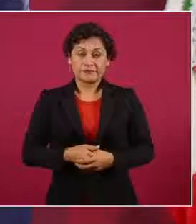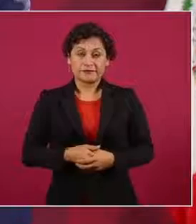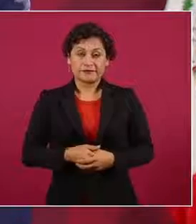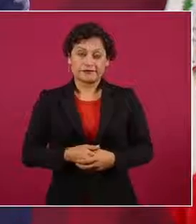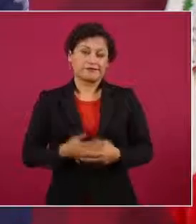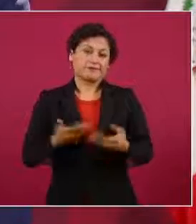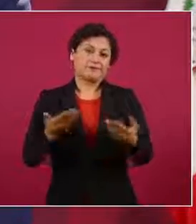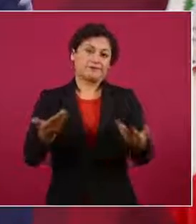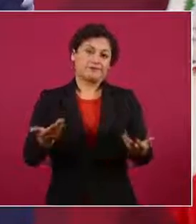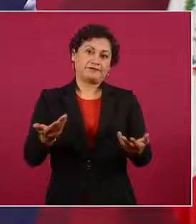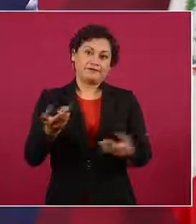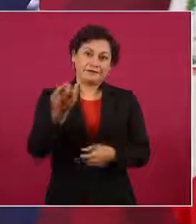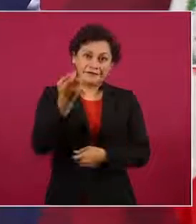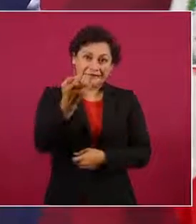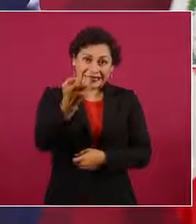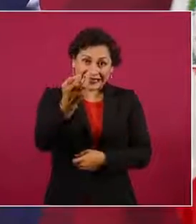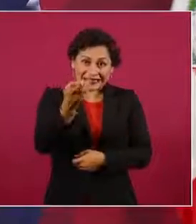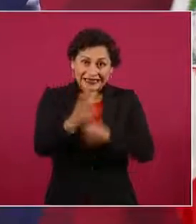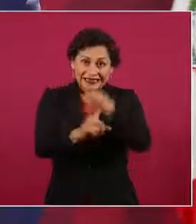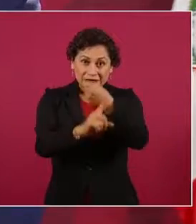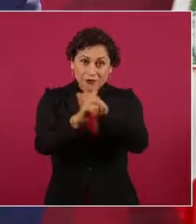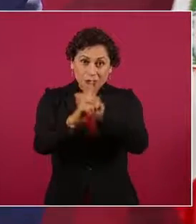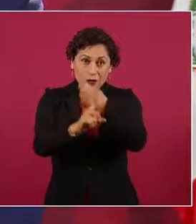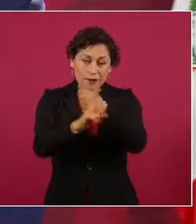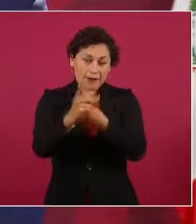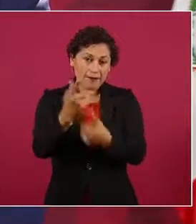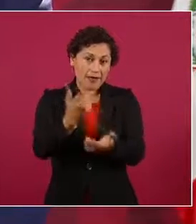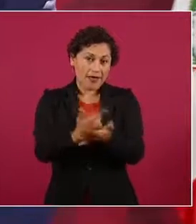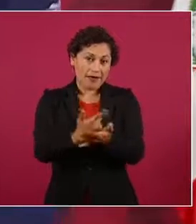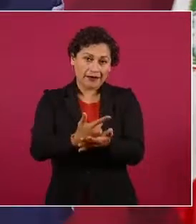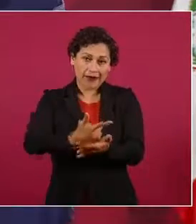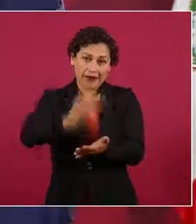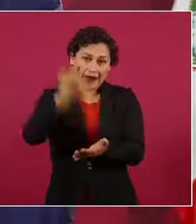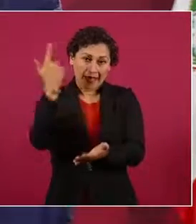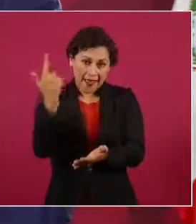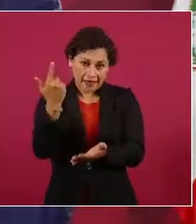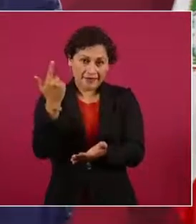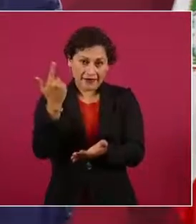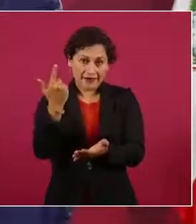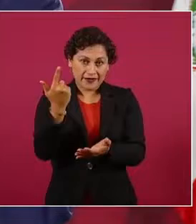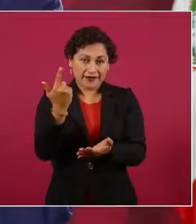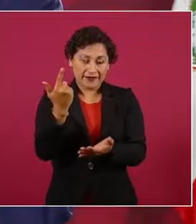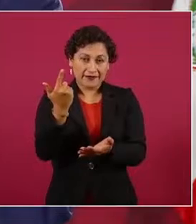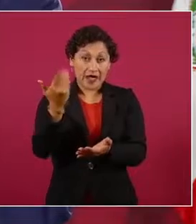El problema mayor es ese, que les abrieron las puertas.